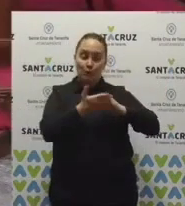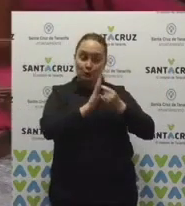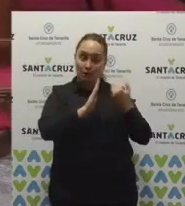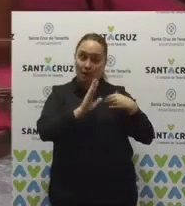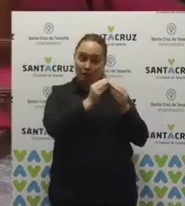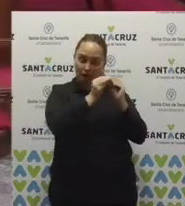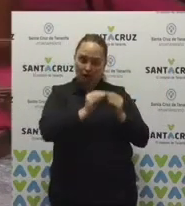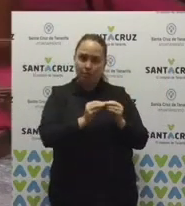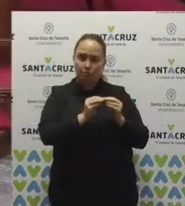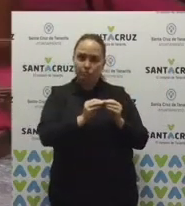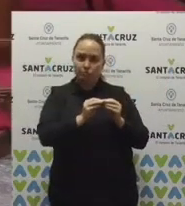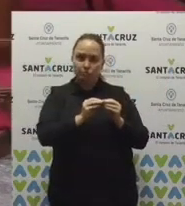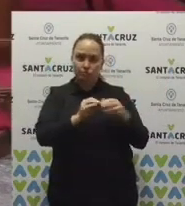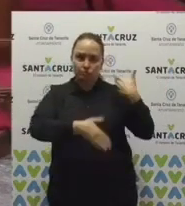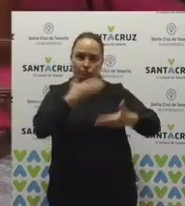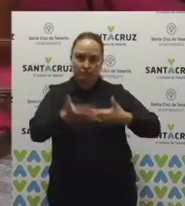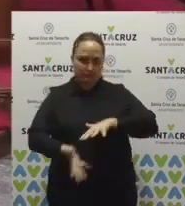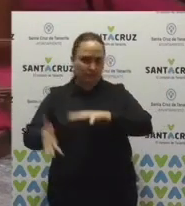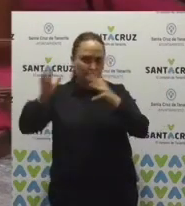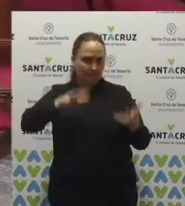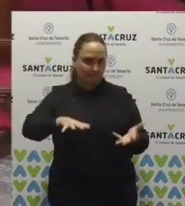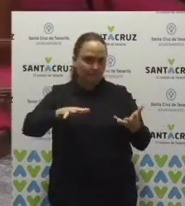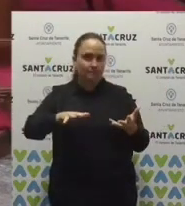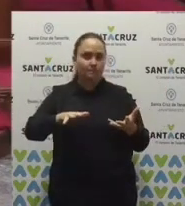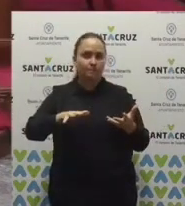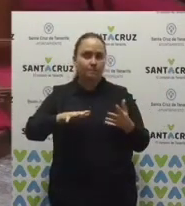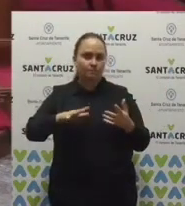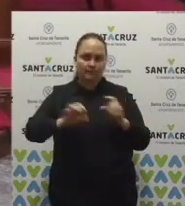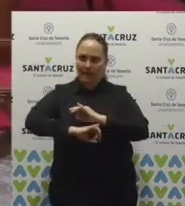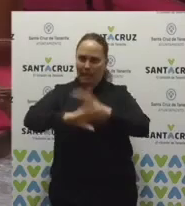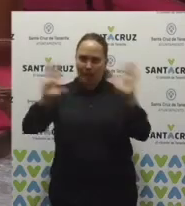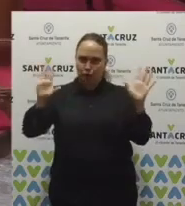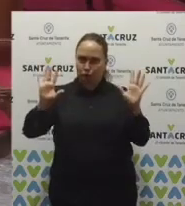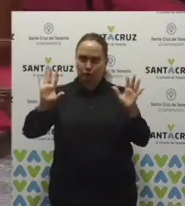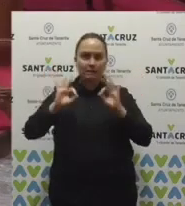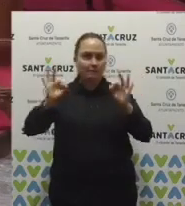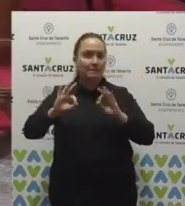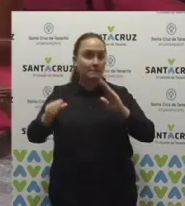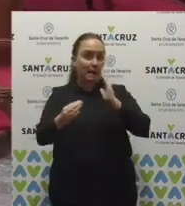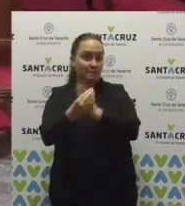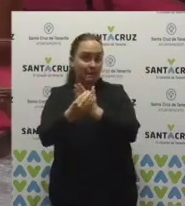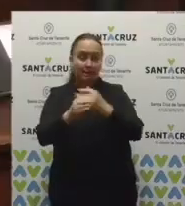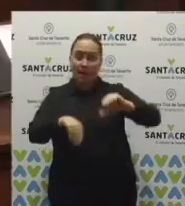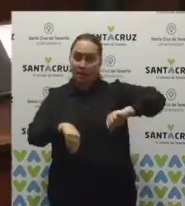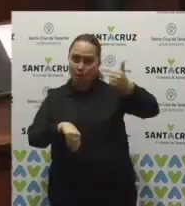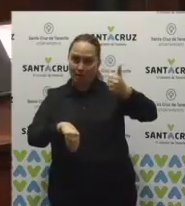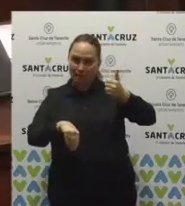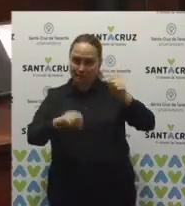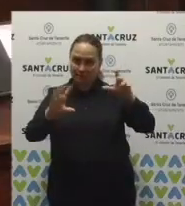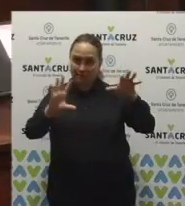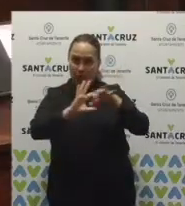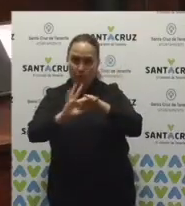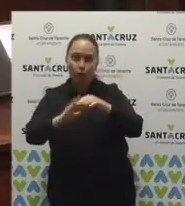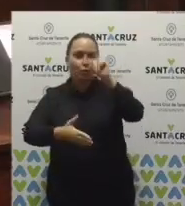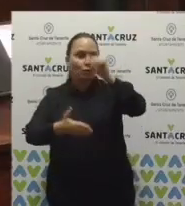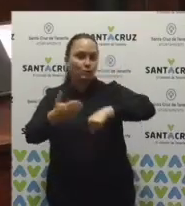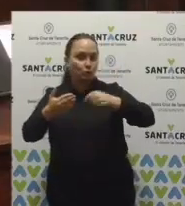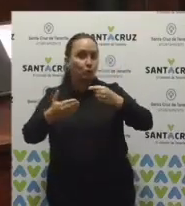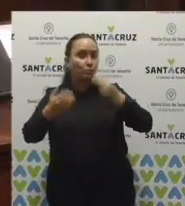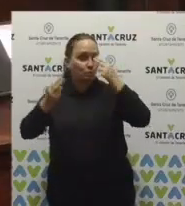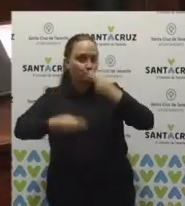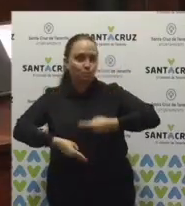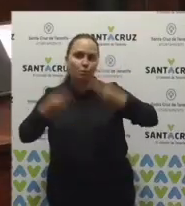absolutamente de acuerdo y por supuesto antes de aprobarse el expediente de la contratación pública los proyectos ya se tienen que estar